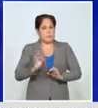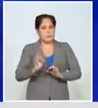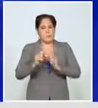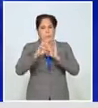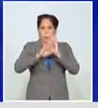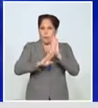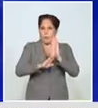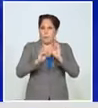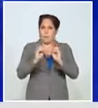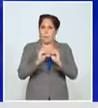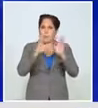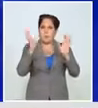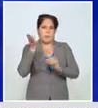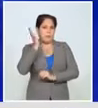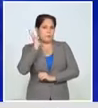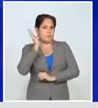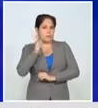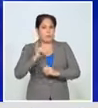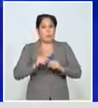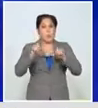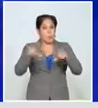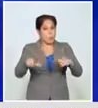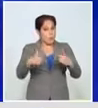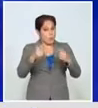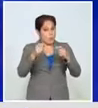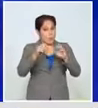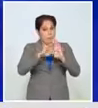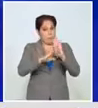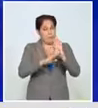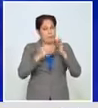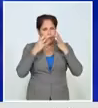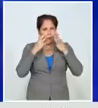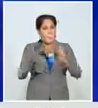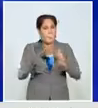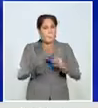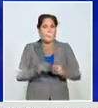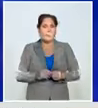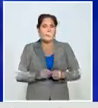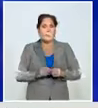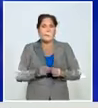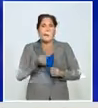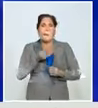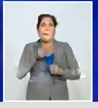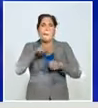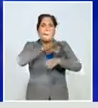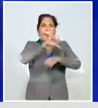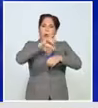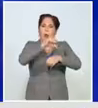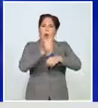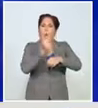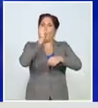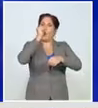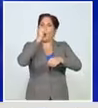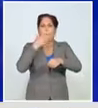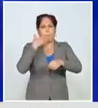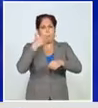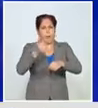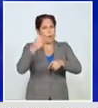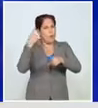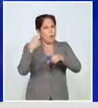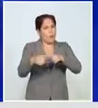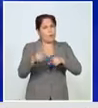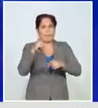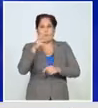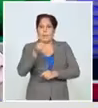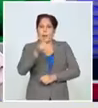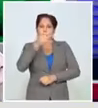programación y además cumplen con todas las medidas. Un poquito de miel y mañana estará mejor. Y algo más también. Y algo más también.